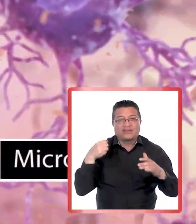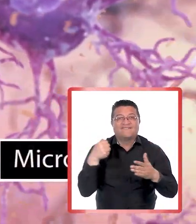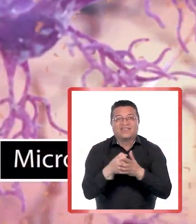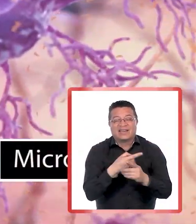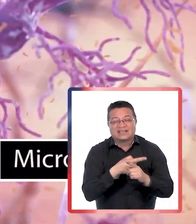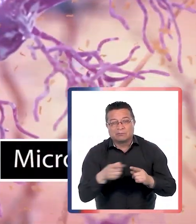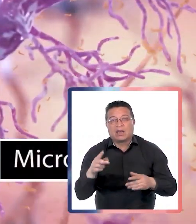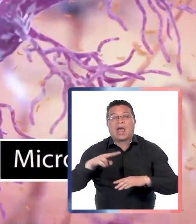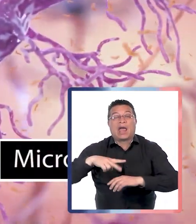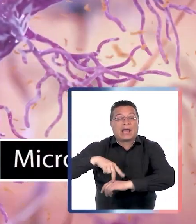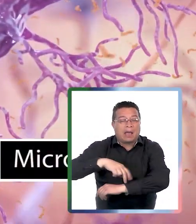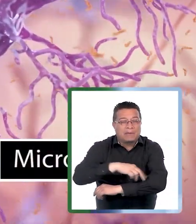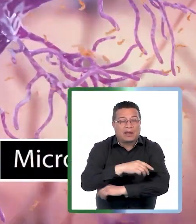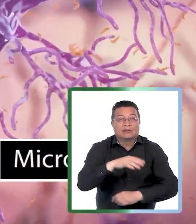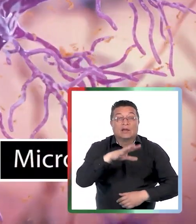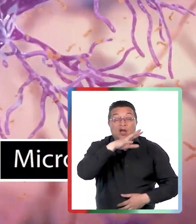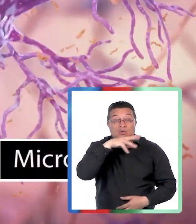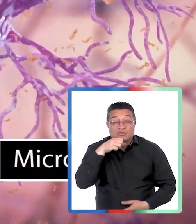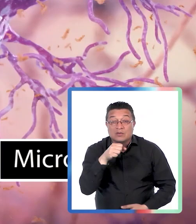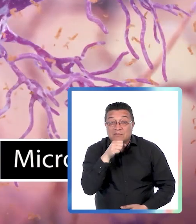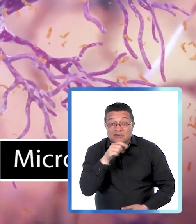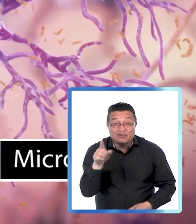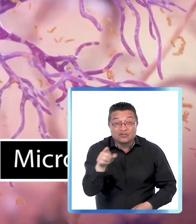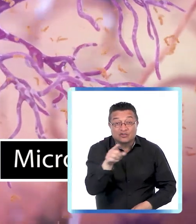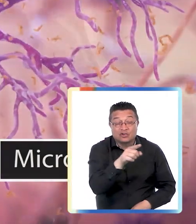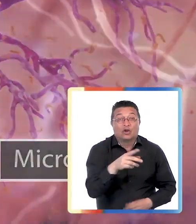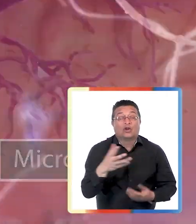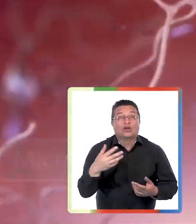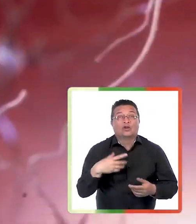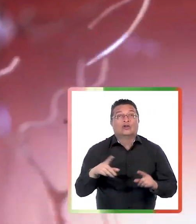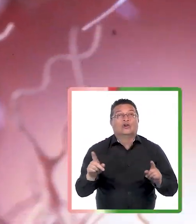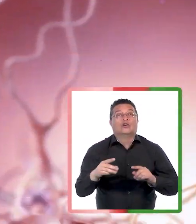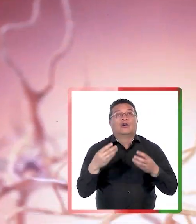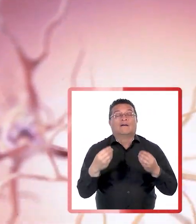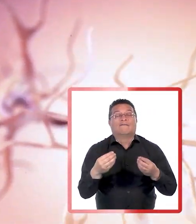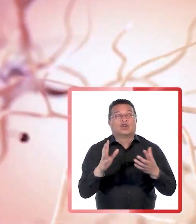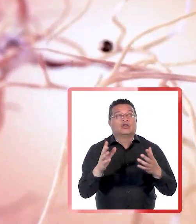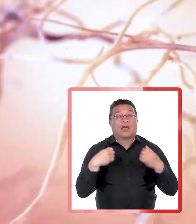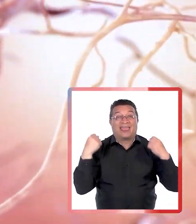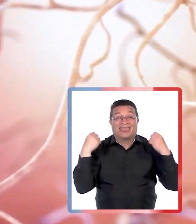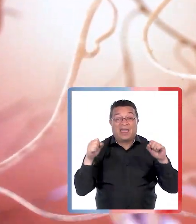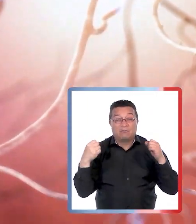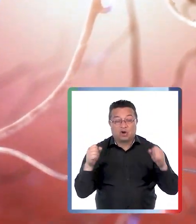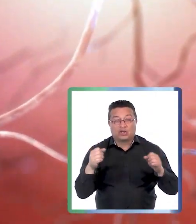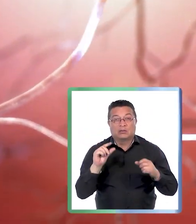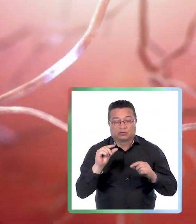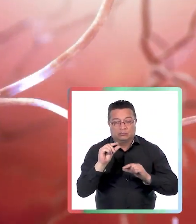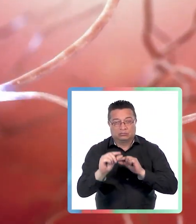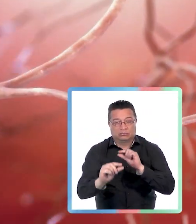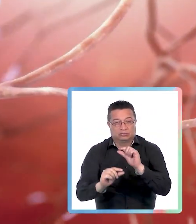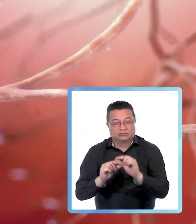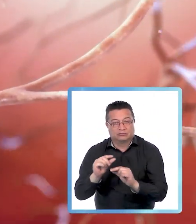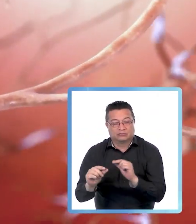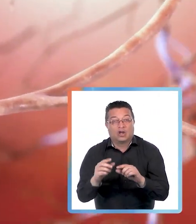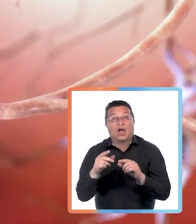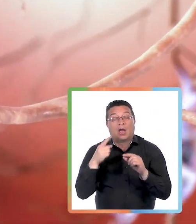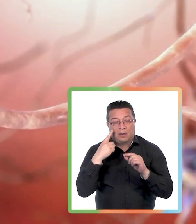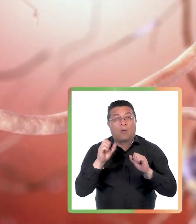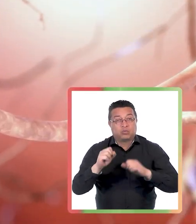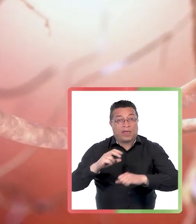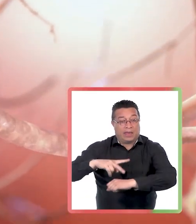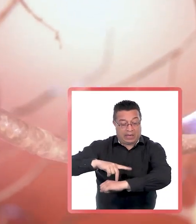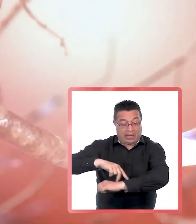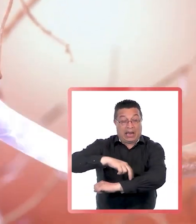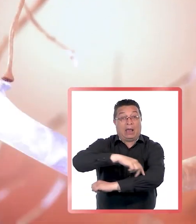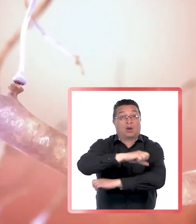¿Sí? A los mayores, digamos, no es bueno que empiecen a hacer un deporte si no han hecho nunca, ¿no? Pero sí